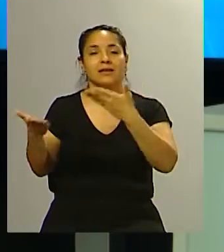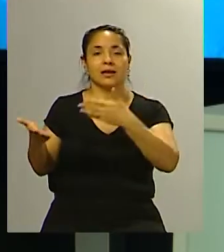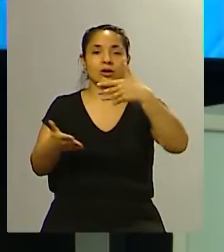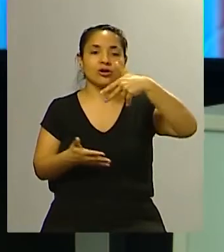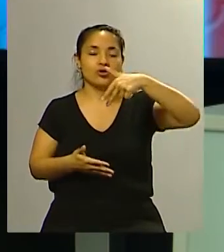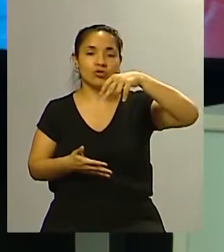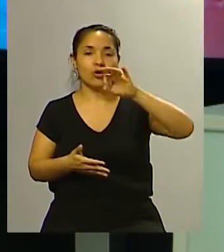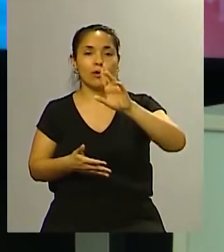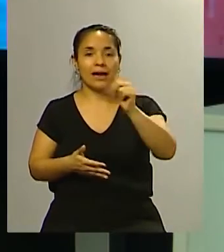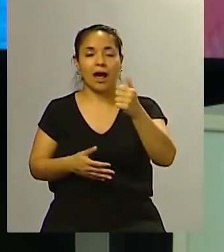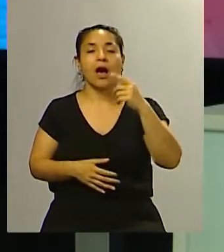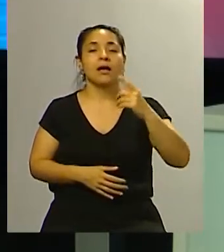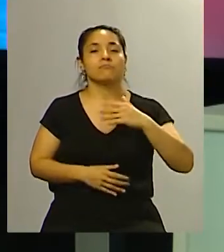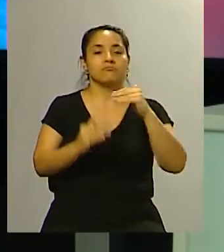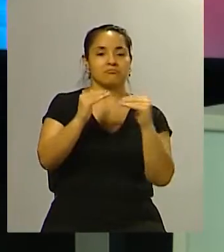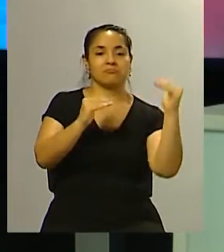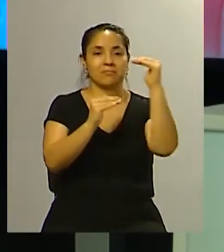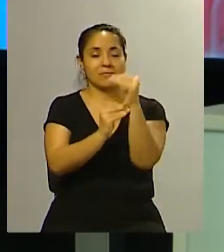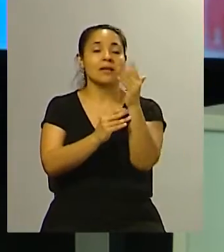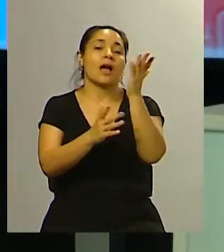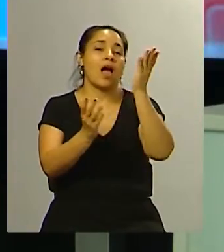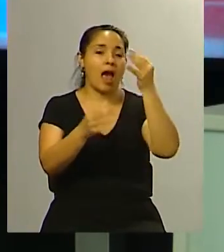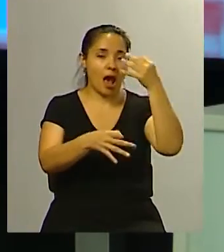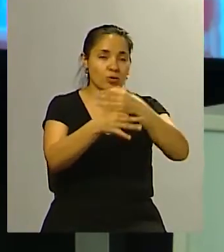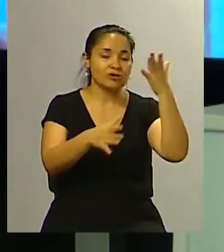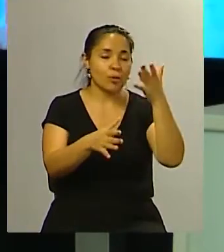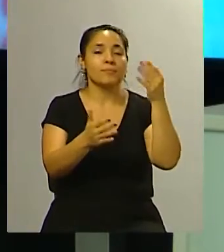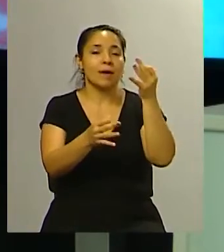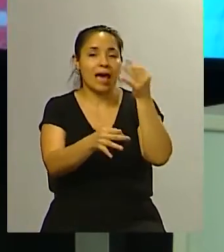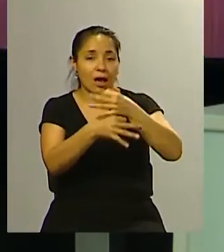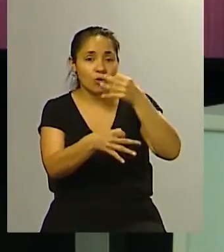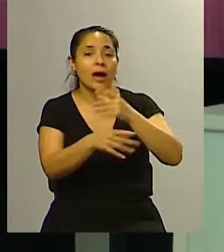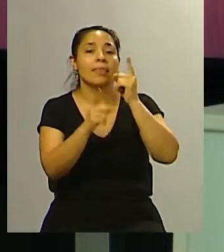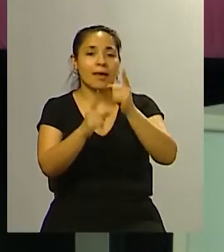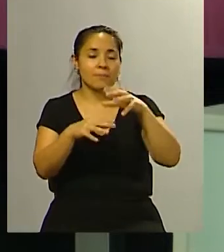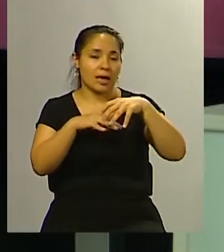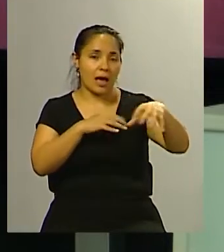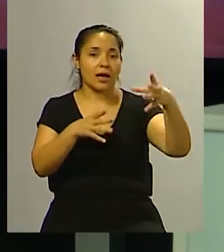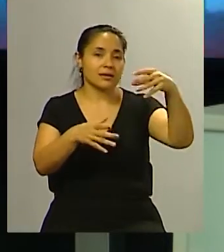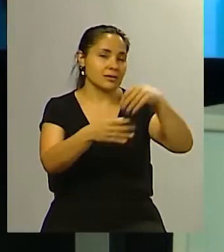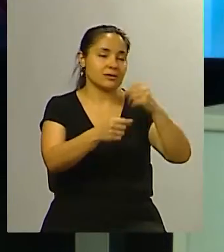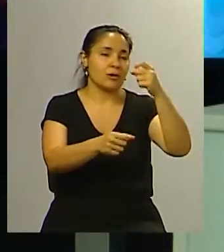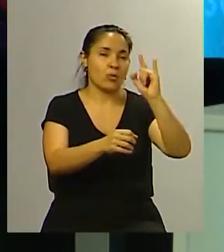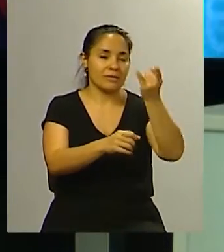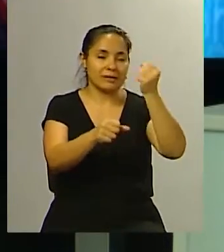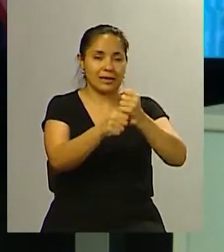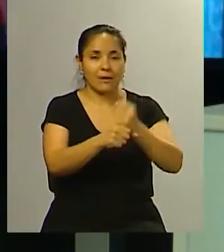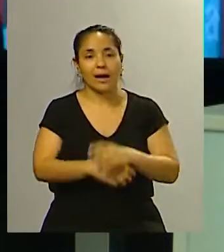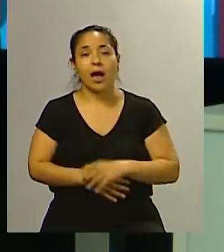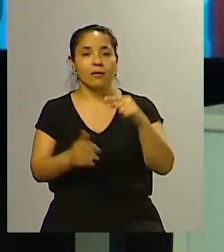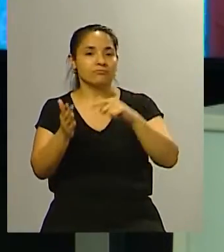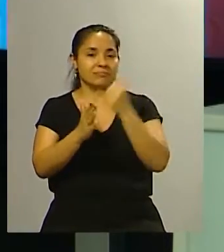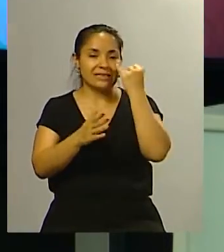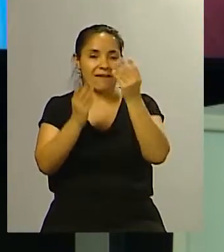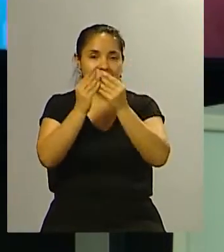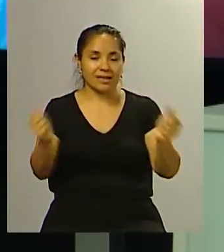Marlia, doctora en educación, especialista en calidad educativa y además directora del Departamento de Aplicación Docente. Punto final para esta edición de Chat Político. Muchas